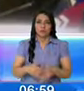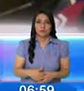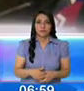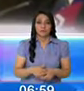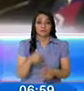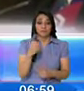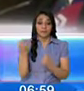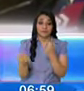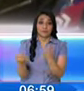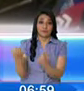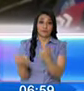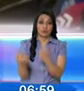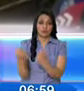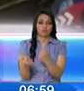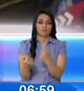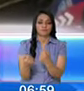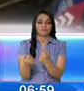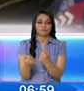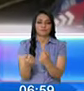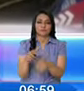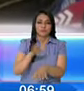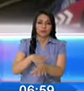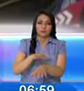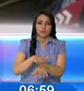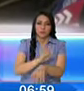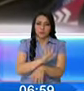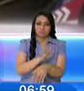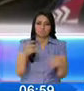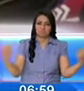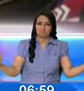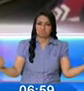los vehículos se encontraban